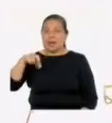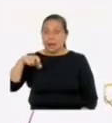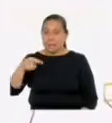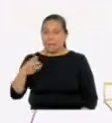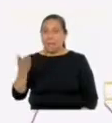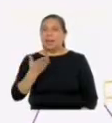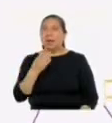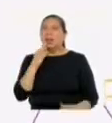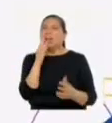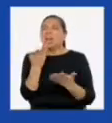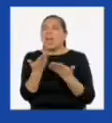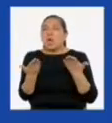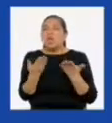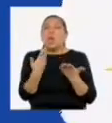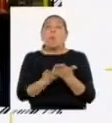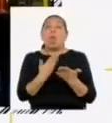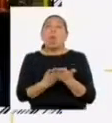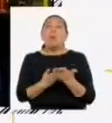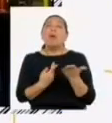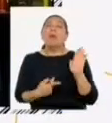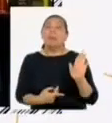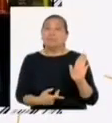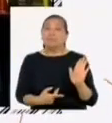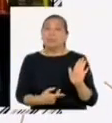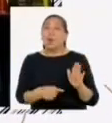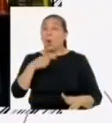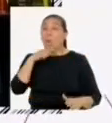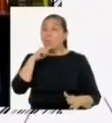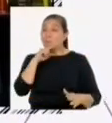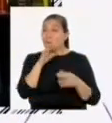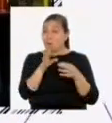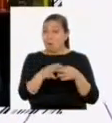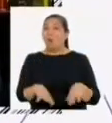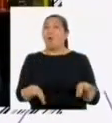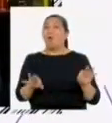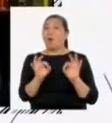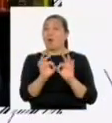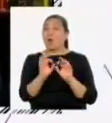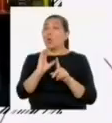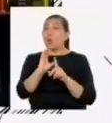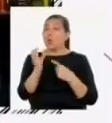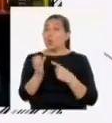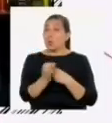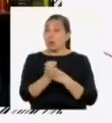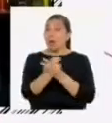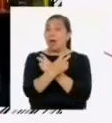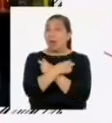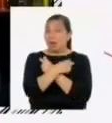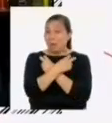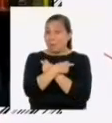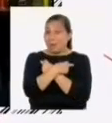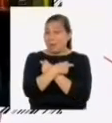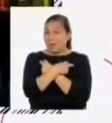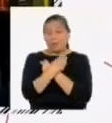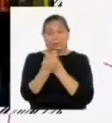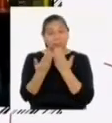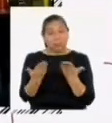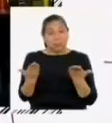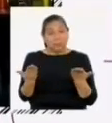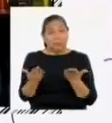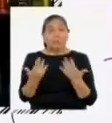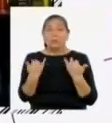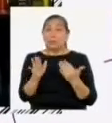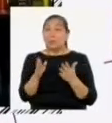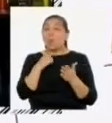¿Qué evidencias se han encontrado? Esta es una mujer muy importante en la cultura Lambayeque, que a juzgar por los objetos